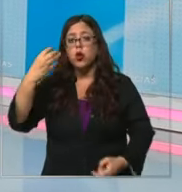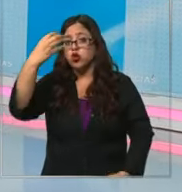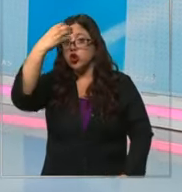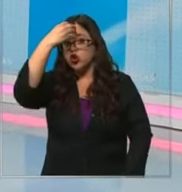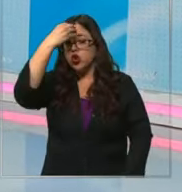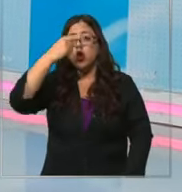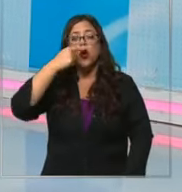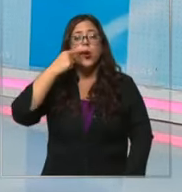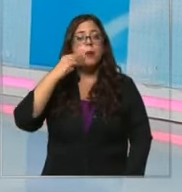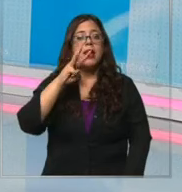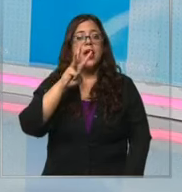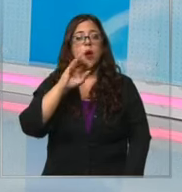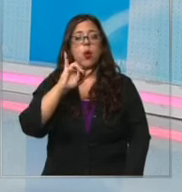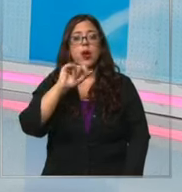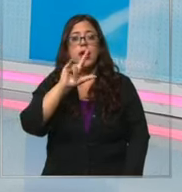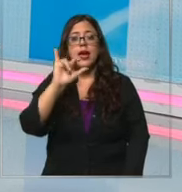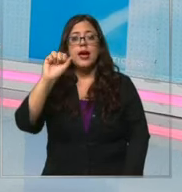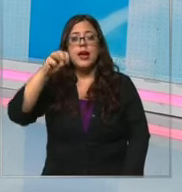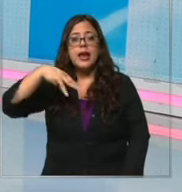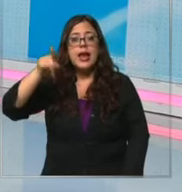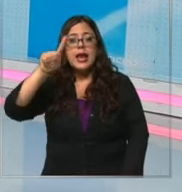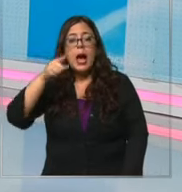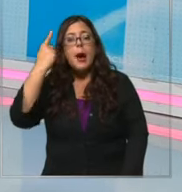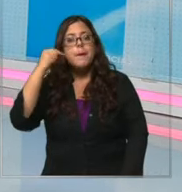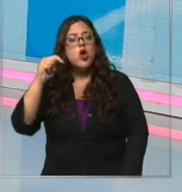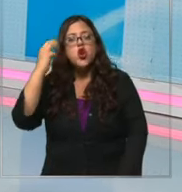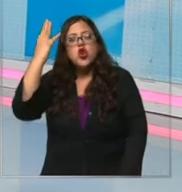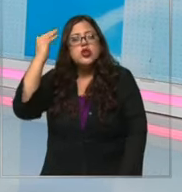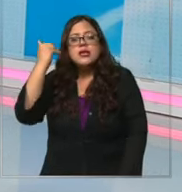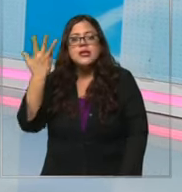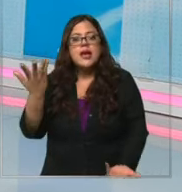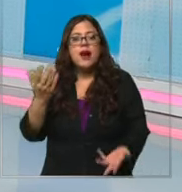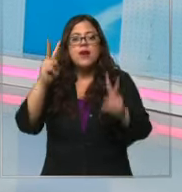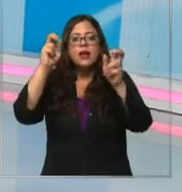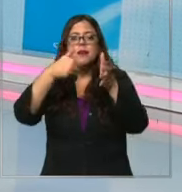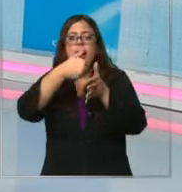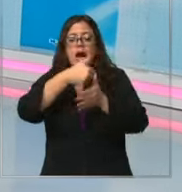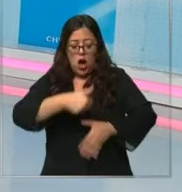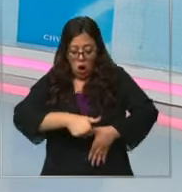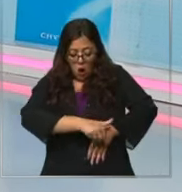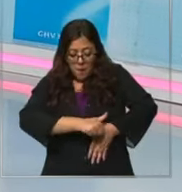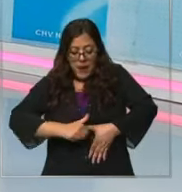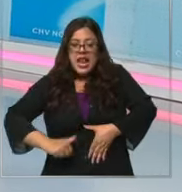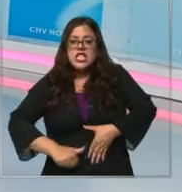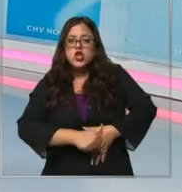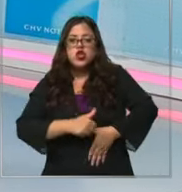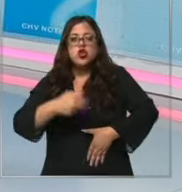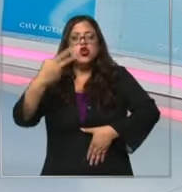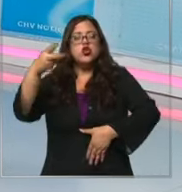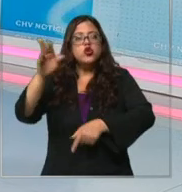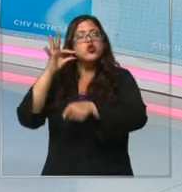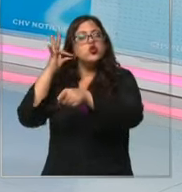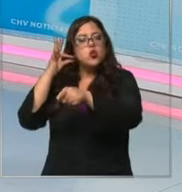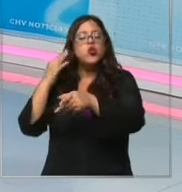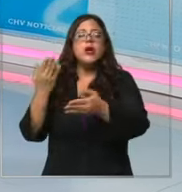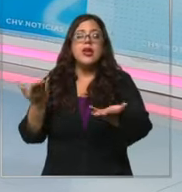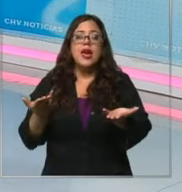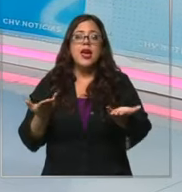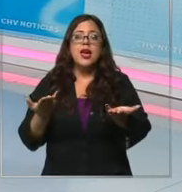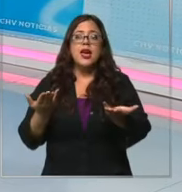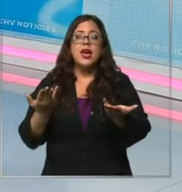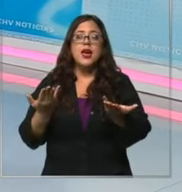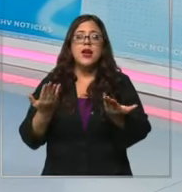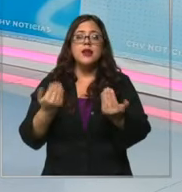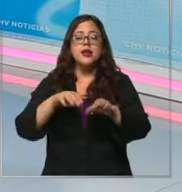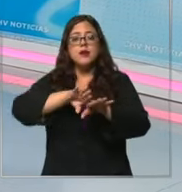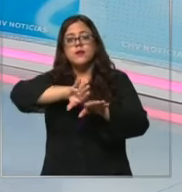William, pero no se conocen todavía los detalles de la operación abdominal a la que se sometió y que la va a mantener fuera